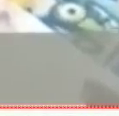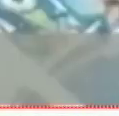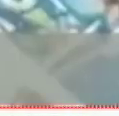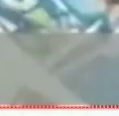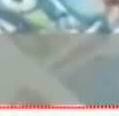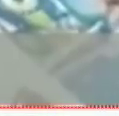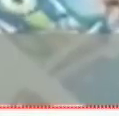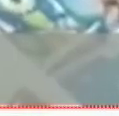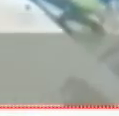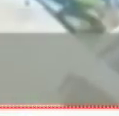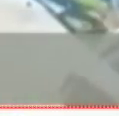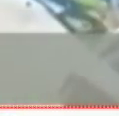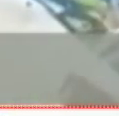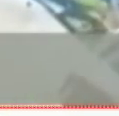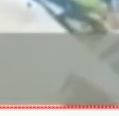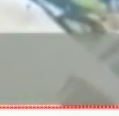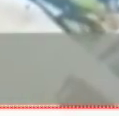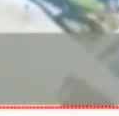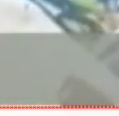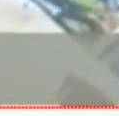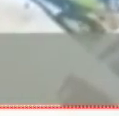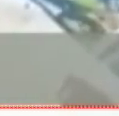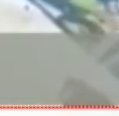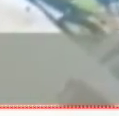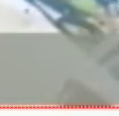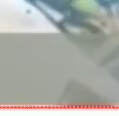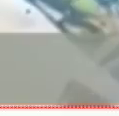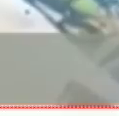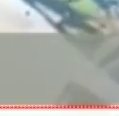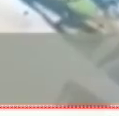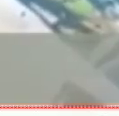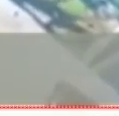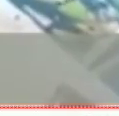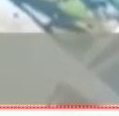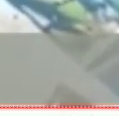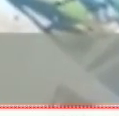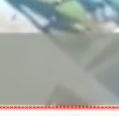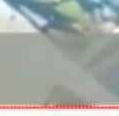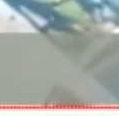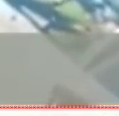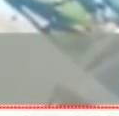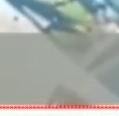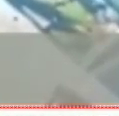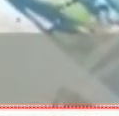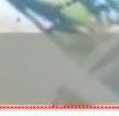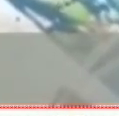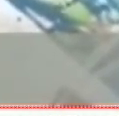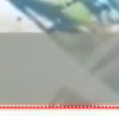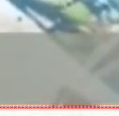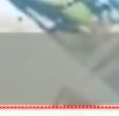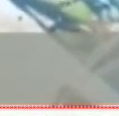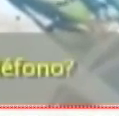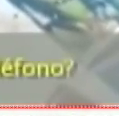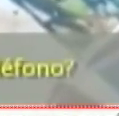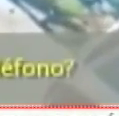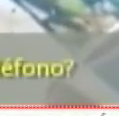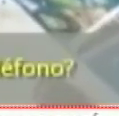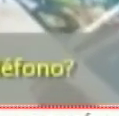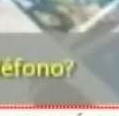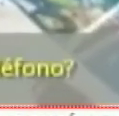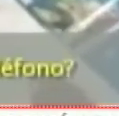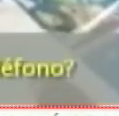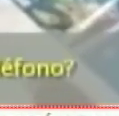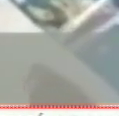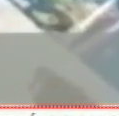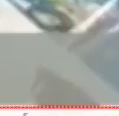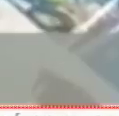imagino perdido. No tengo teléfono. Dime. 311. Ajá. 4712. 789. ¿Y dónde está el